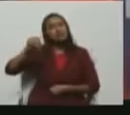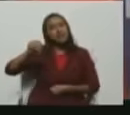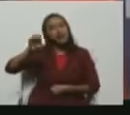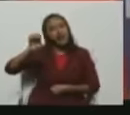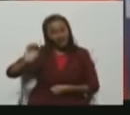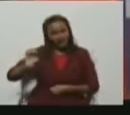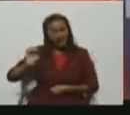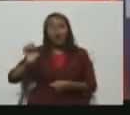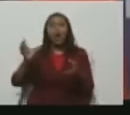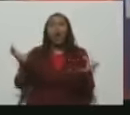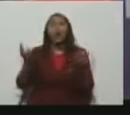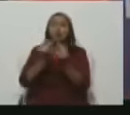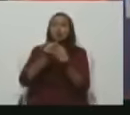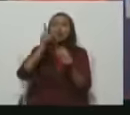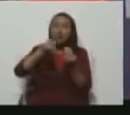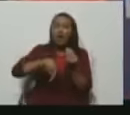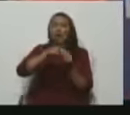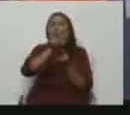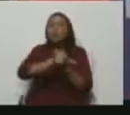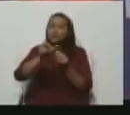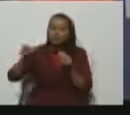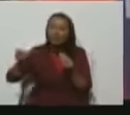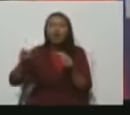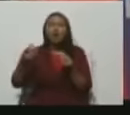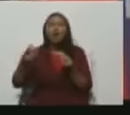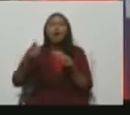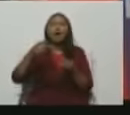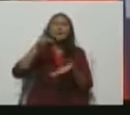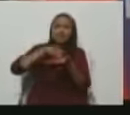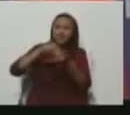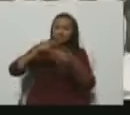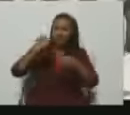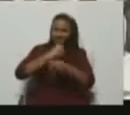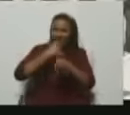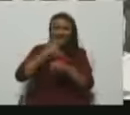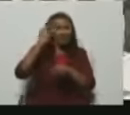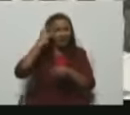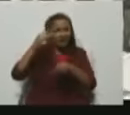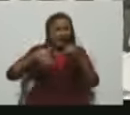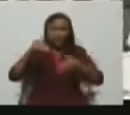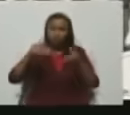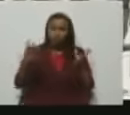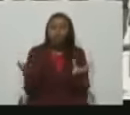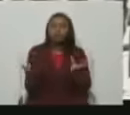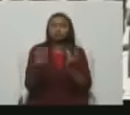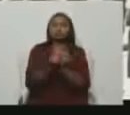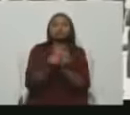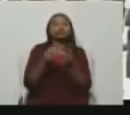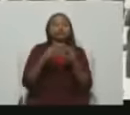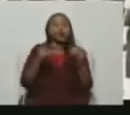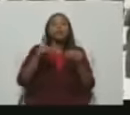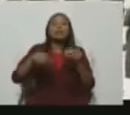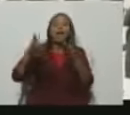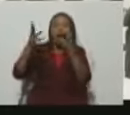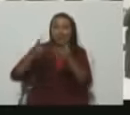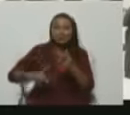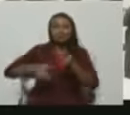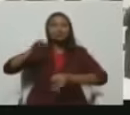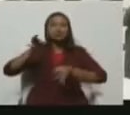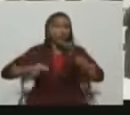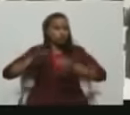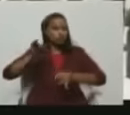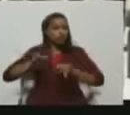del Plan República, el Comando Estratégico Operacional, el Sistema de Administración de Justicia y las salas